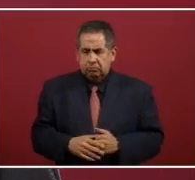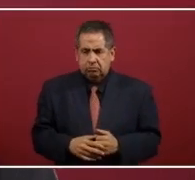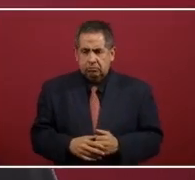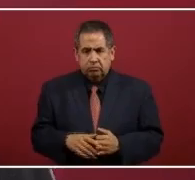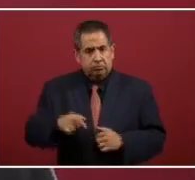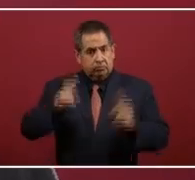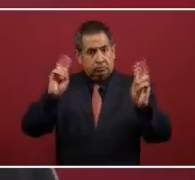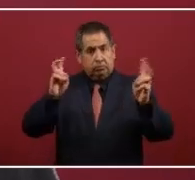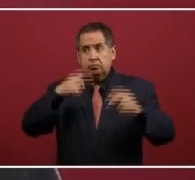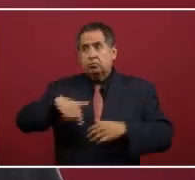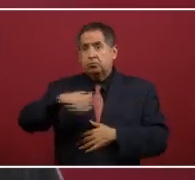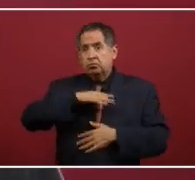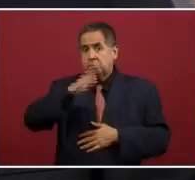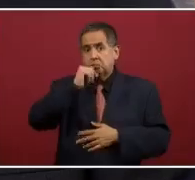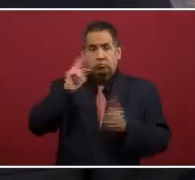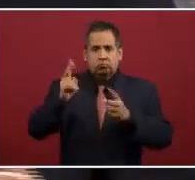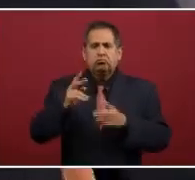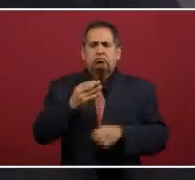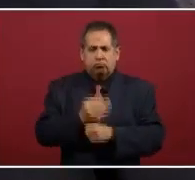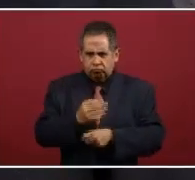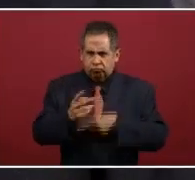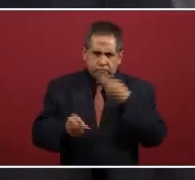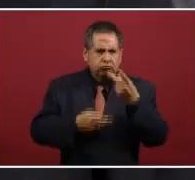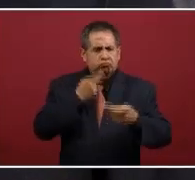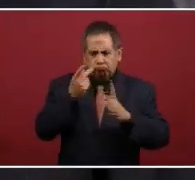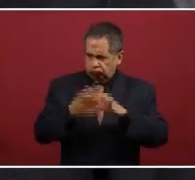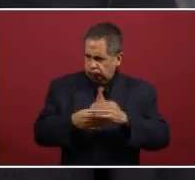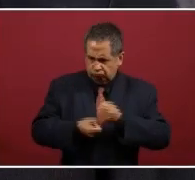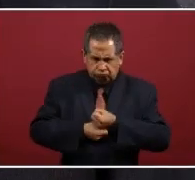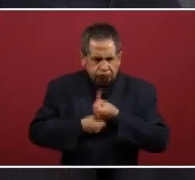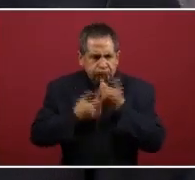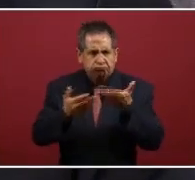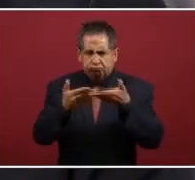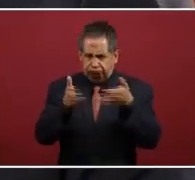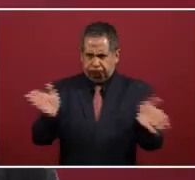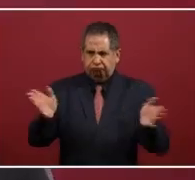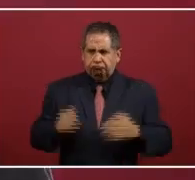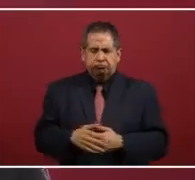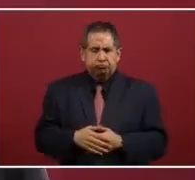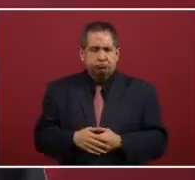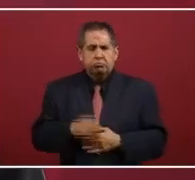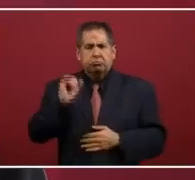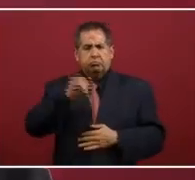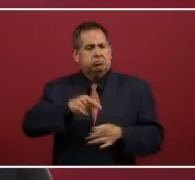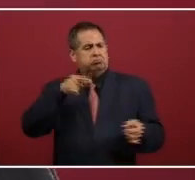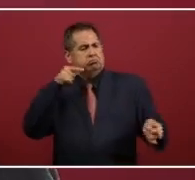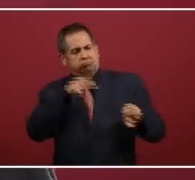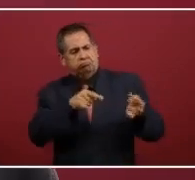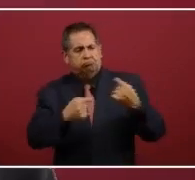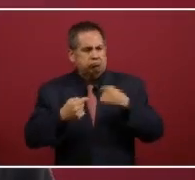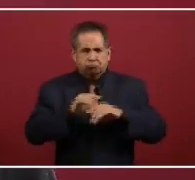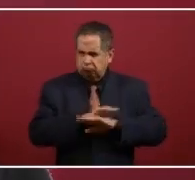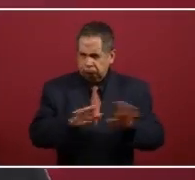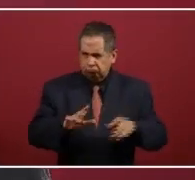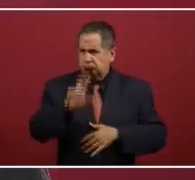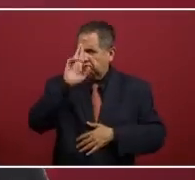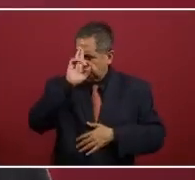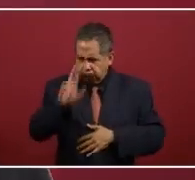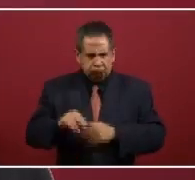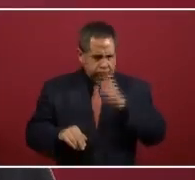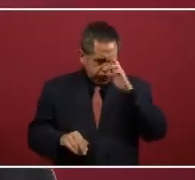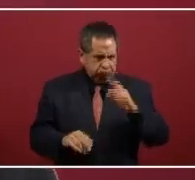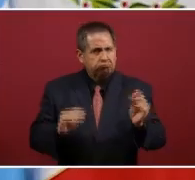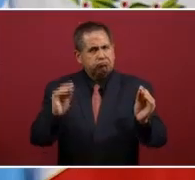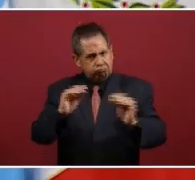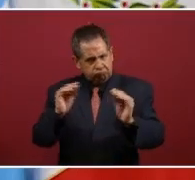estos temas. Ahora sí. Y sin ofendernos y con respeto, vamos al